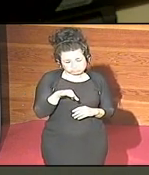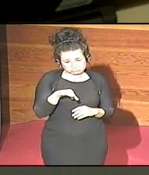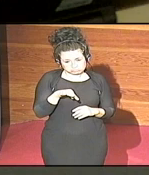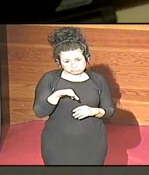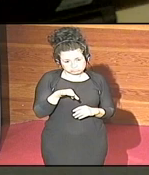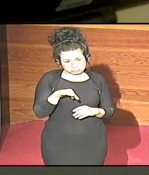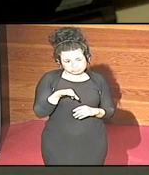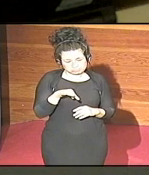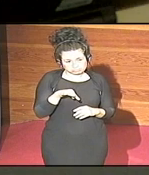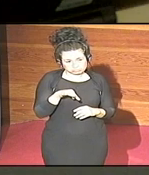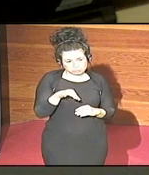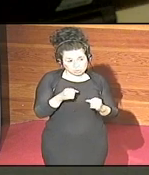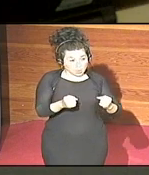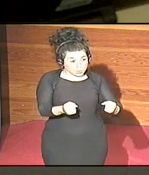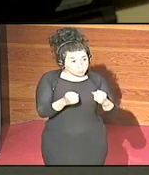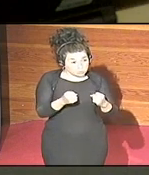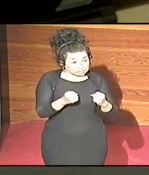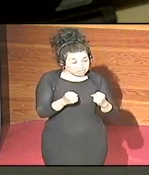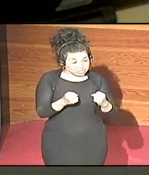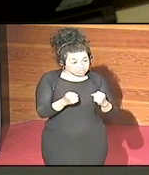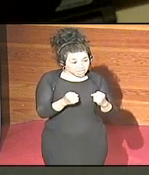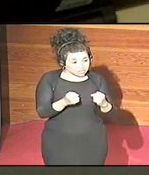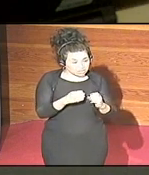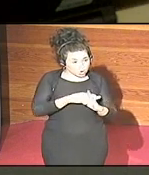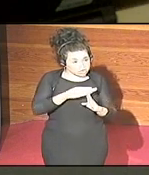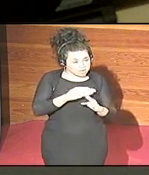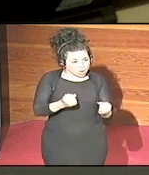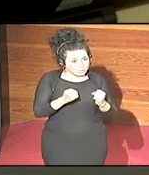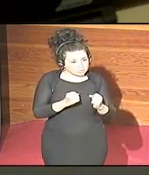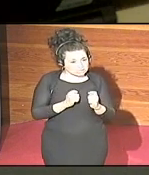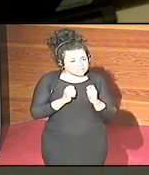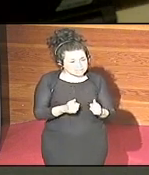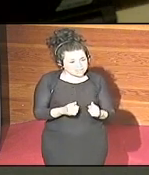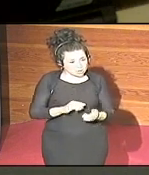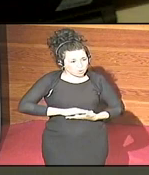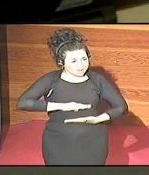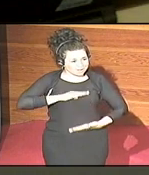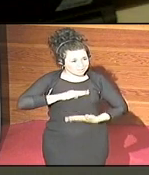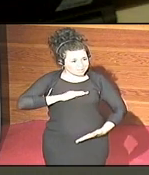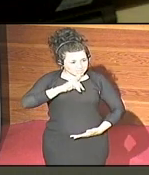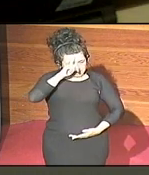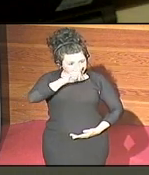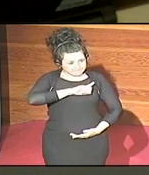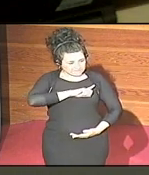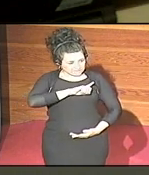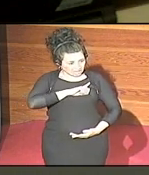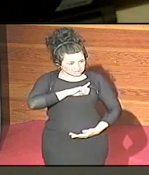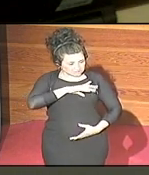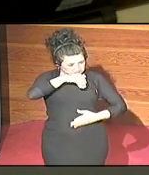el estatus de gran potencia es la capacidad militar dentro de la mentalidad rusa.